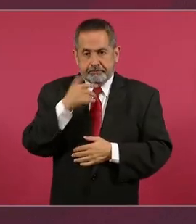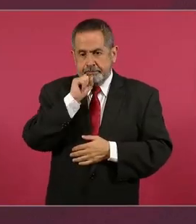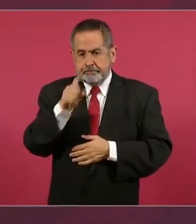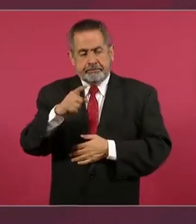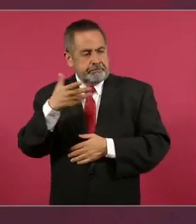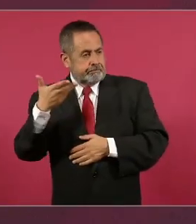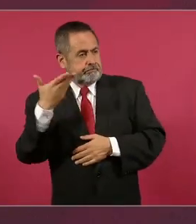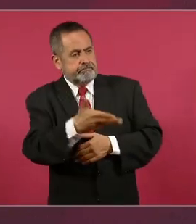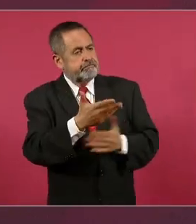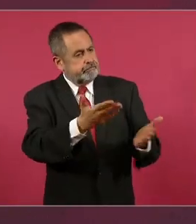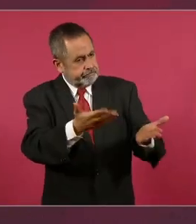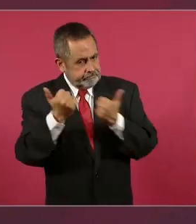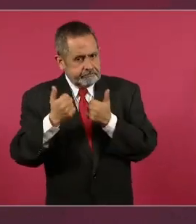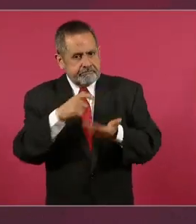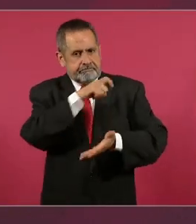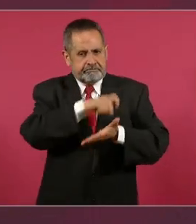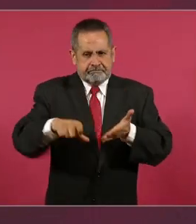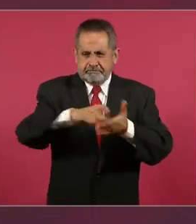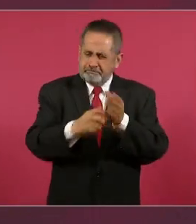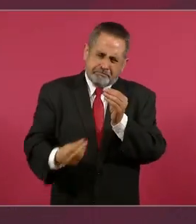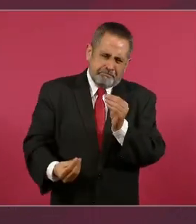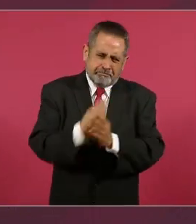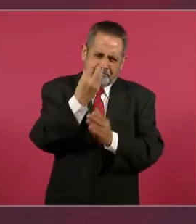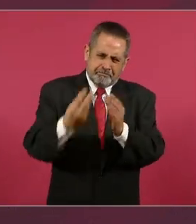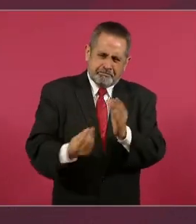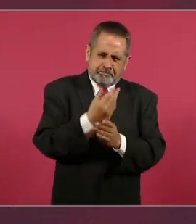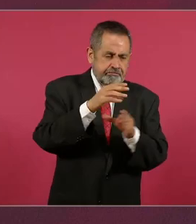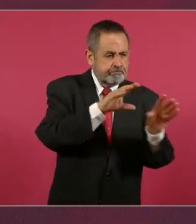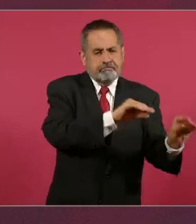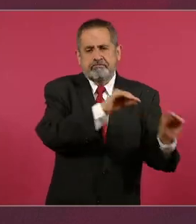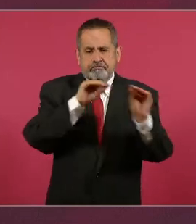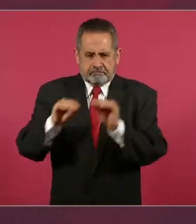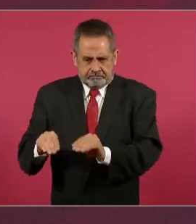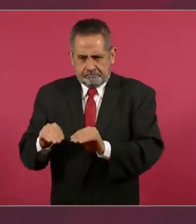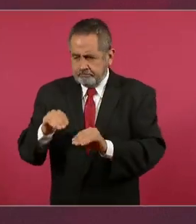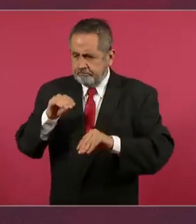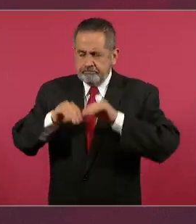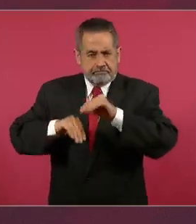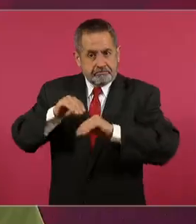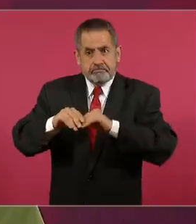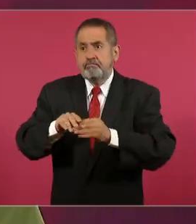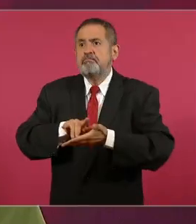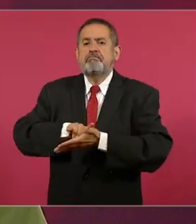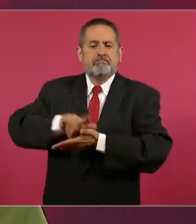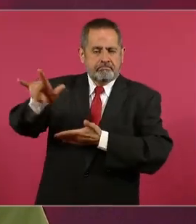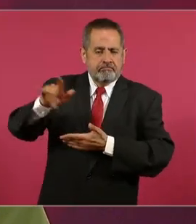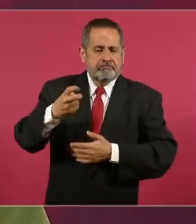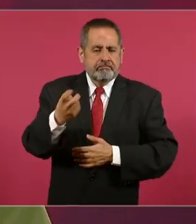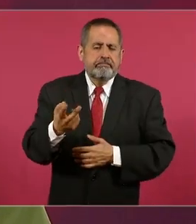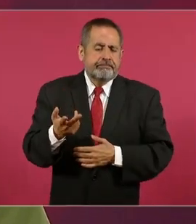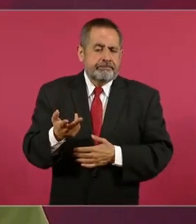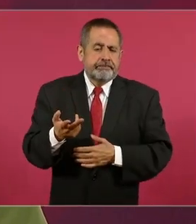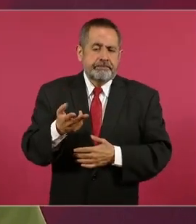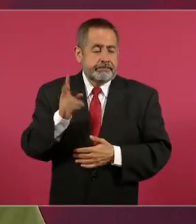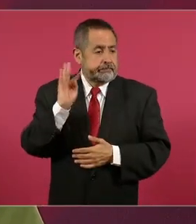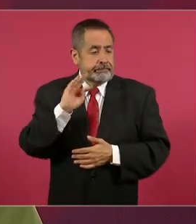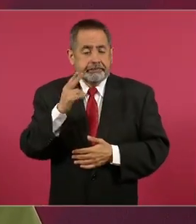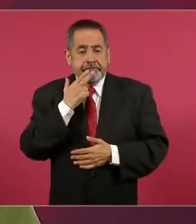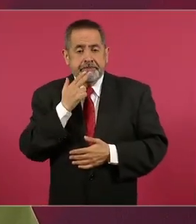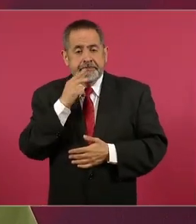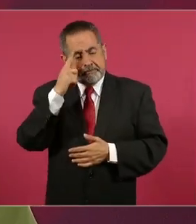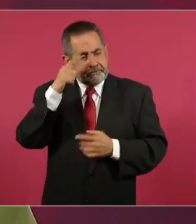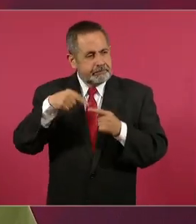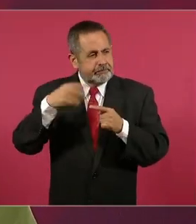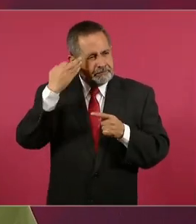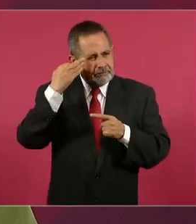pedido de aviones nuevos, aviones para construcción, que estos quizá se